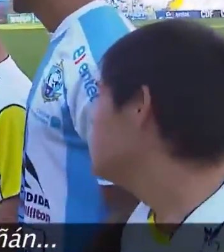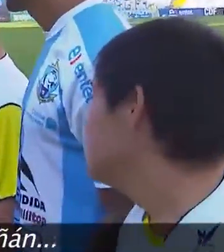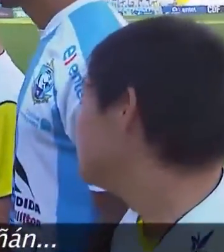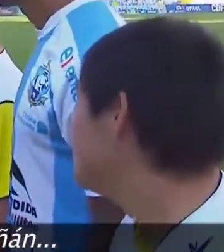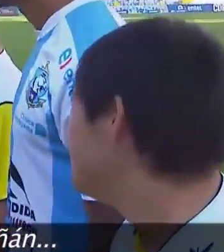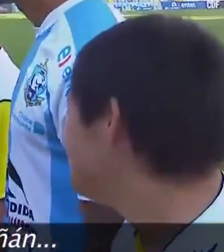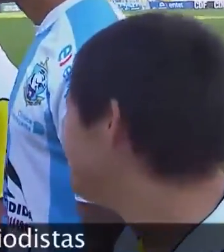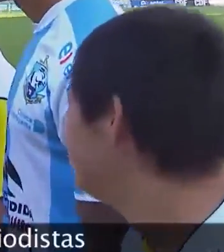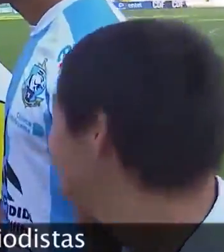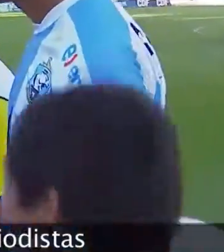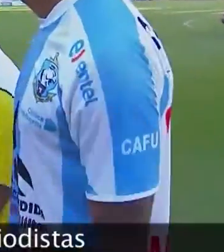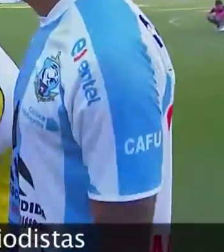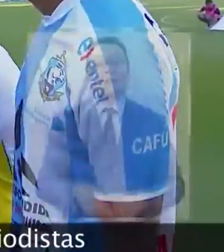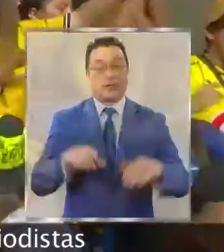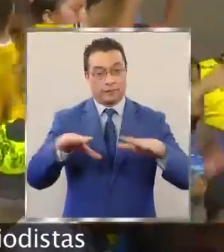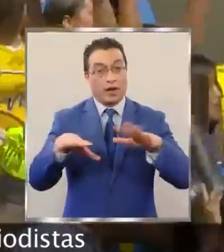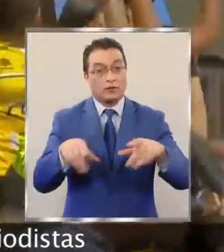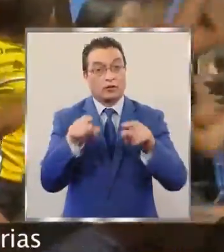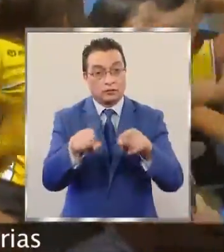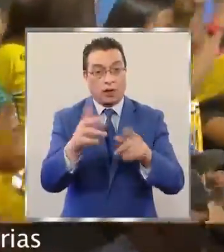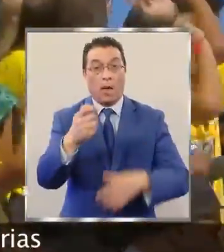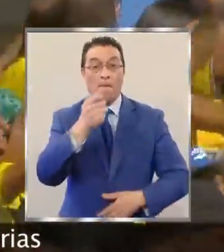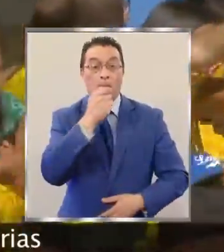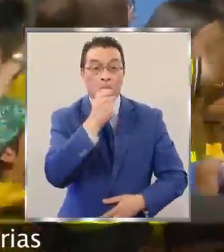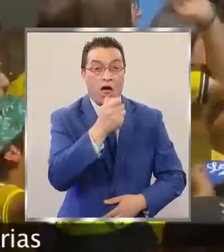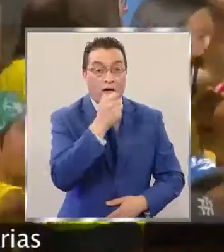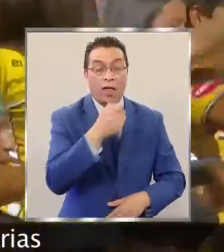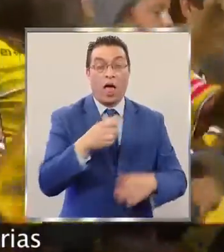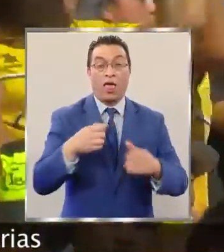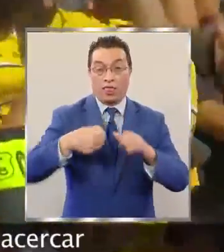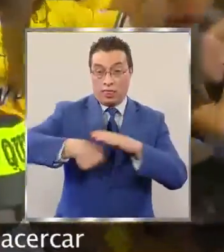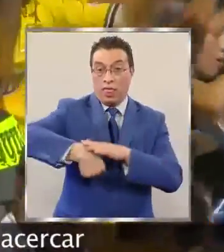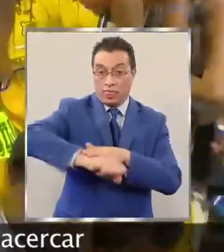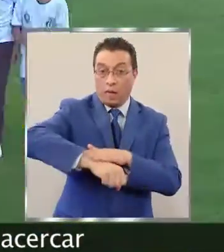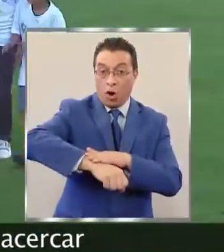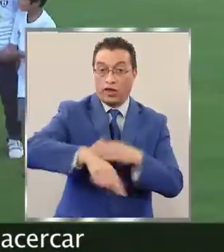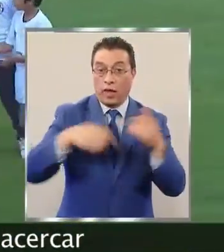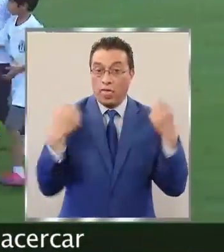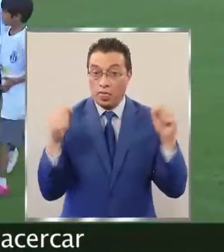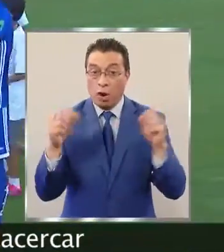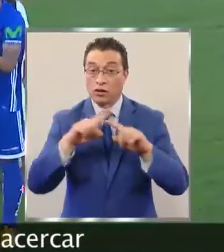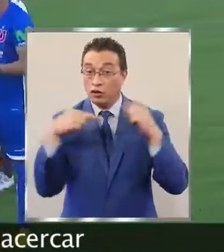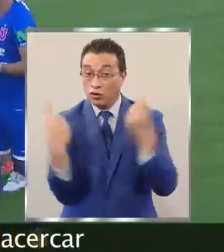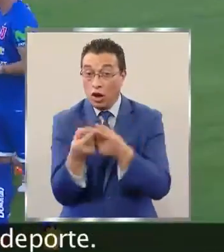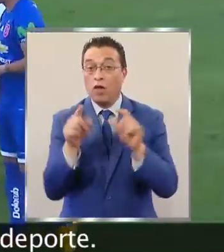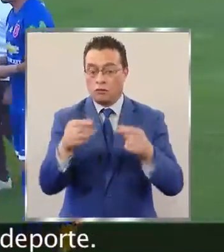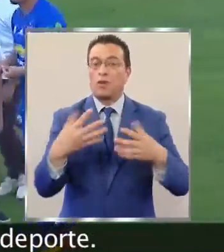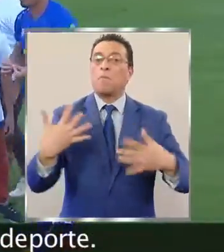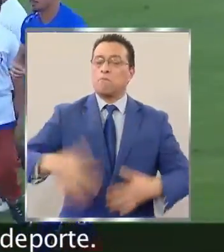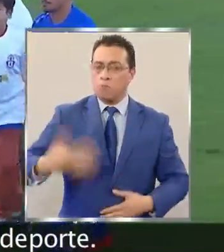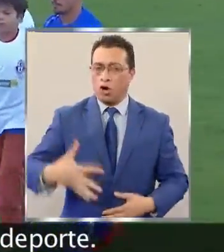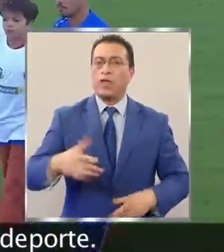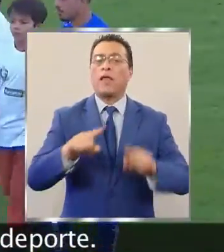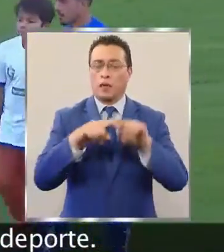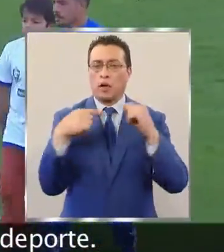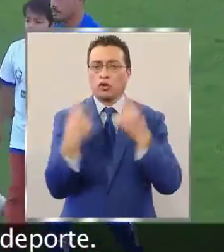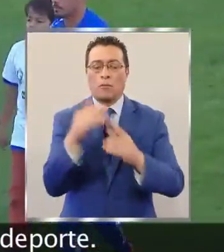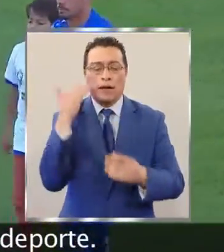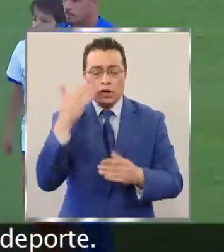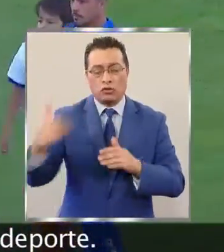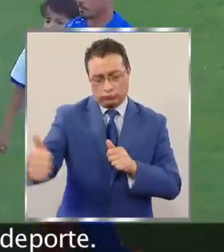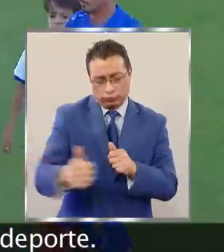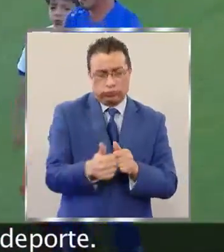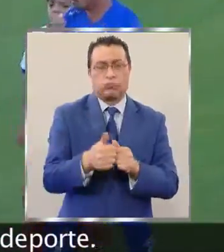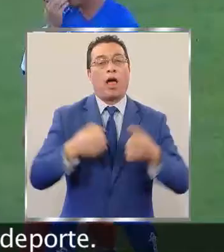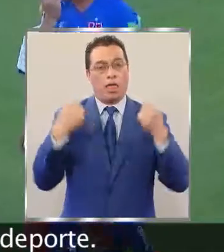está viendo acá en el Calvo. Acciones que para los periodistas deportivos son necesarias en el fútbol nacional para acercar a los más pequeños a